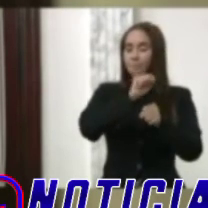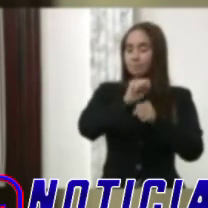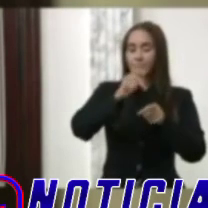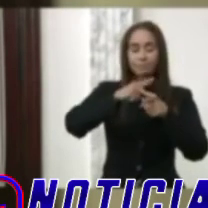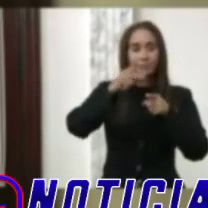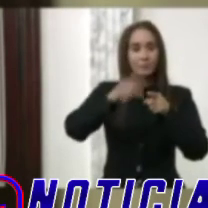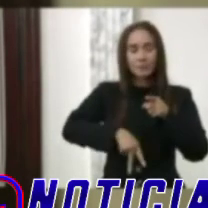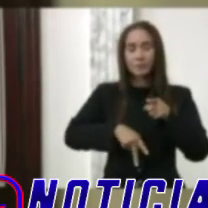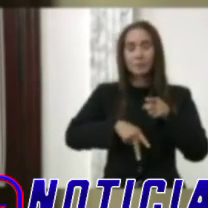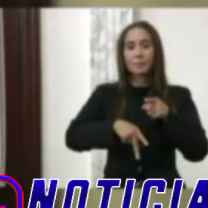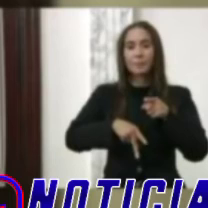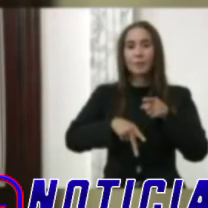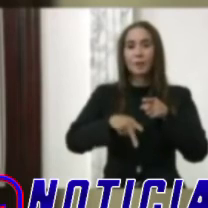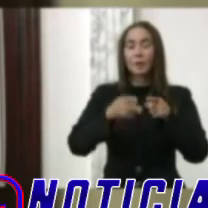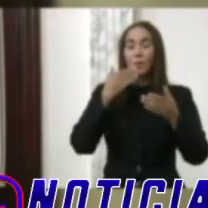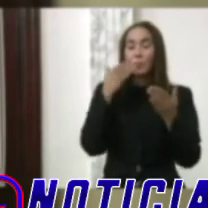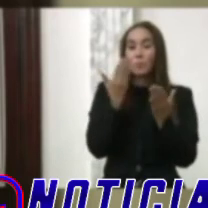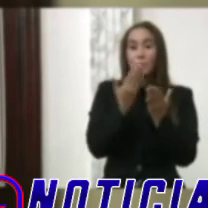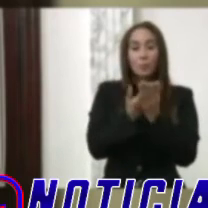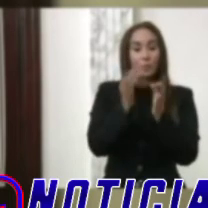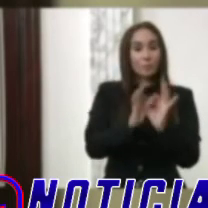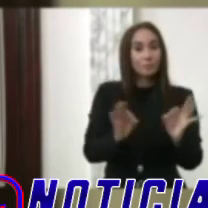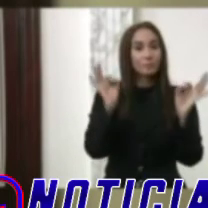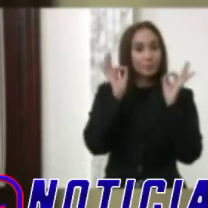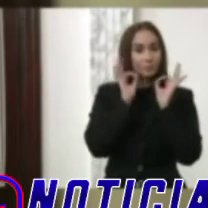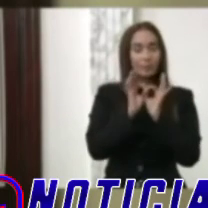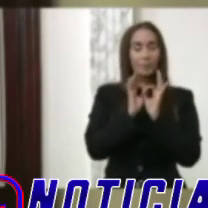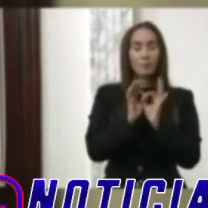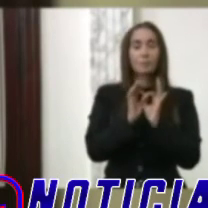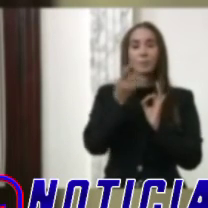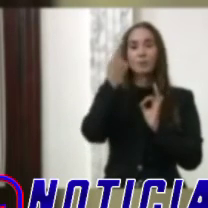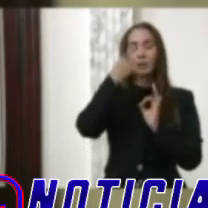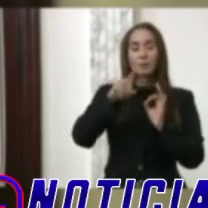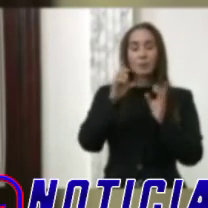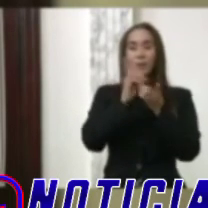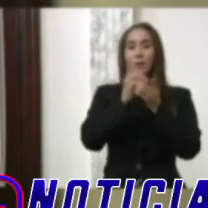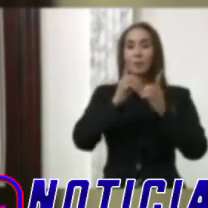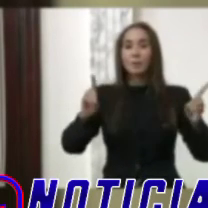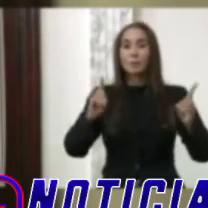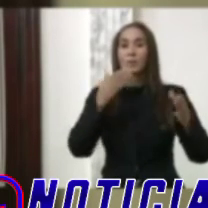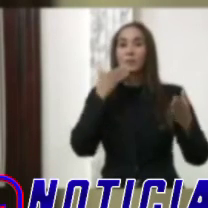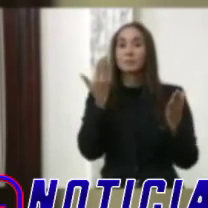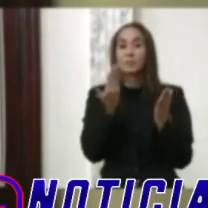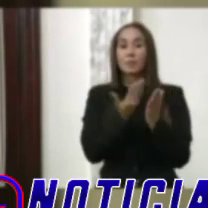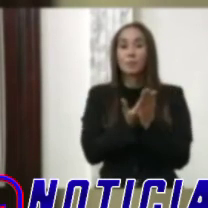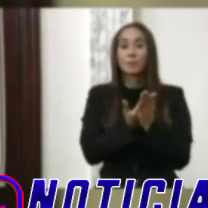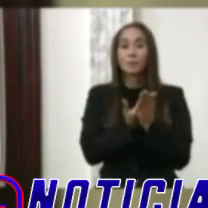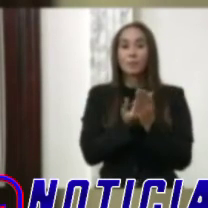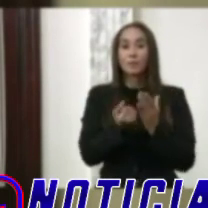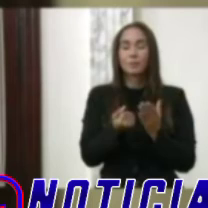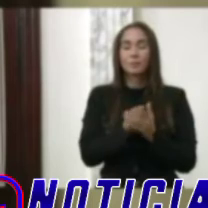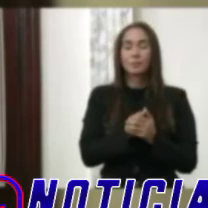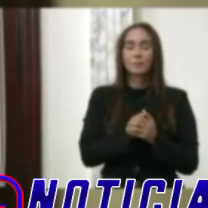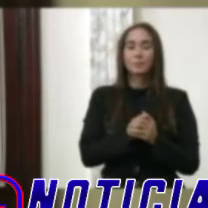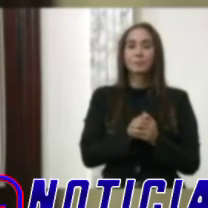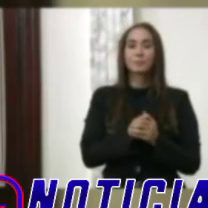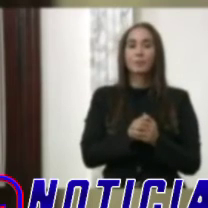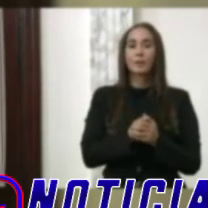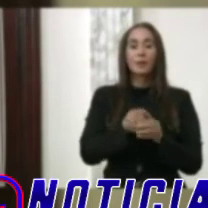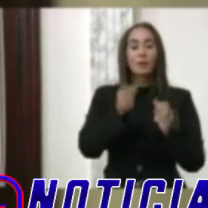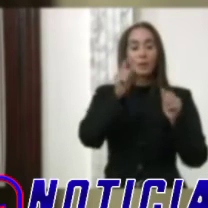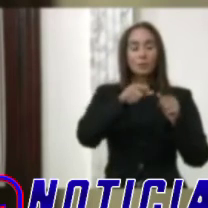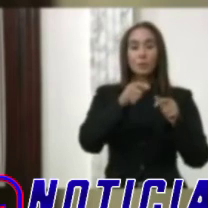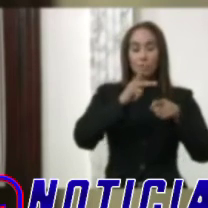una profesión tan noble y necesaria para una democracia de calidad. Solo mediante la libre expresión